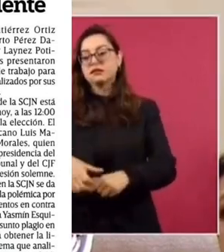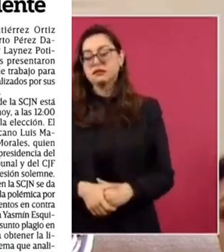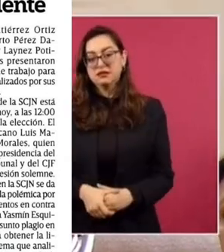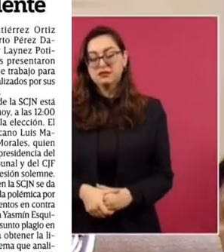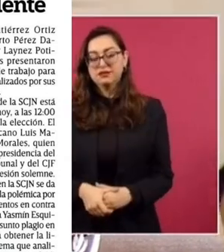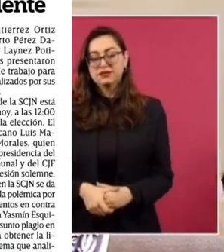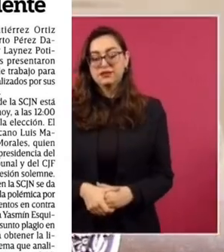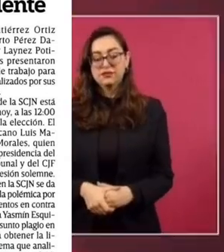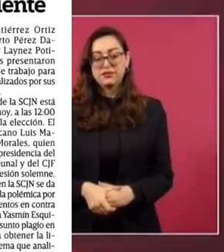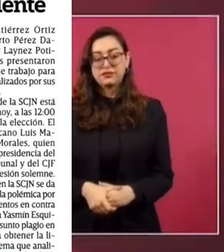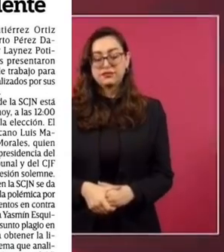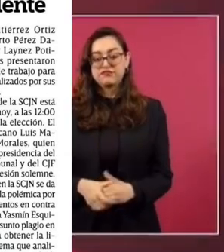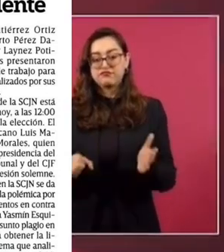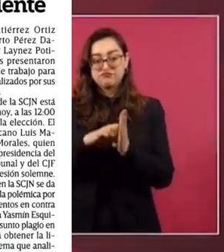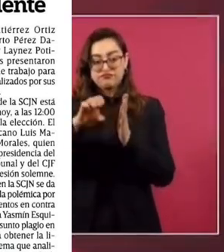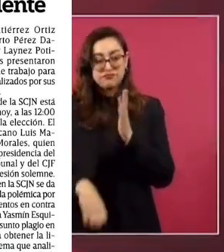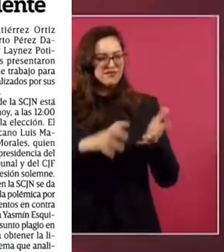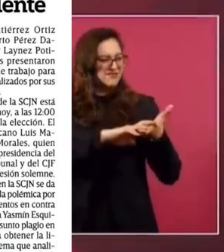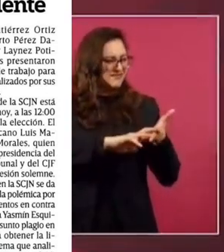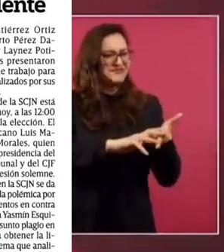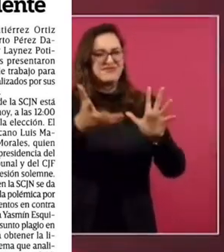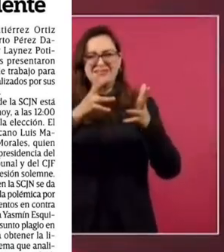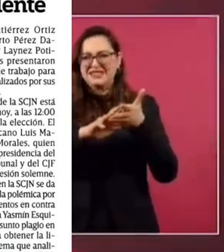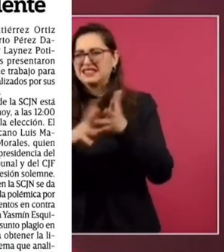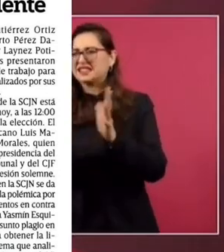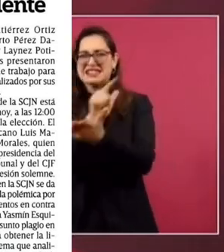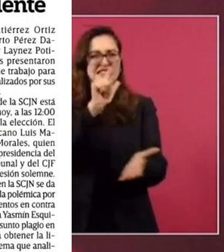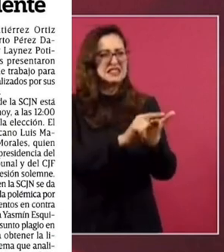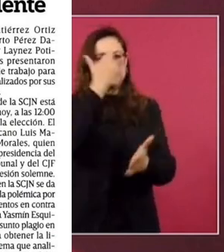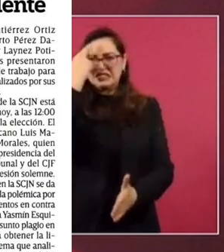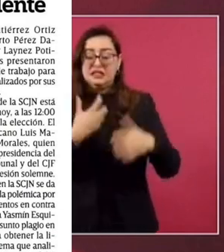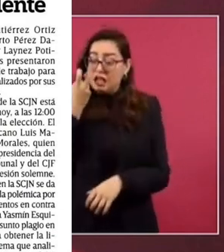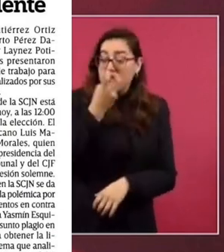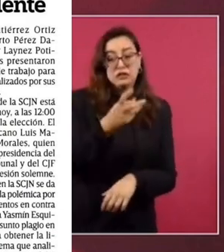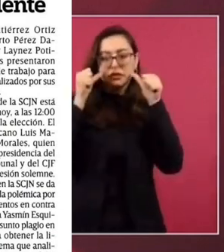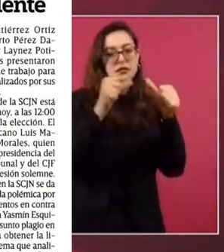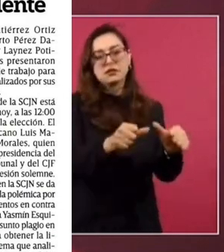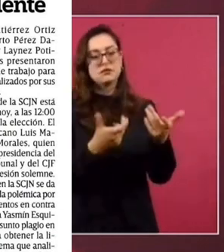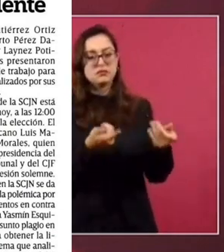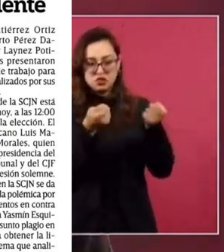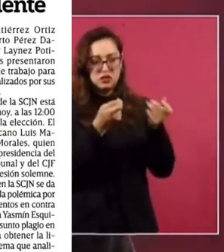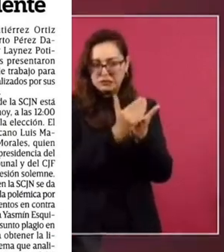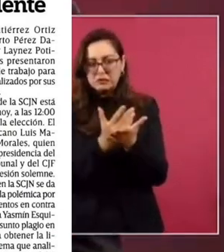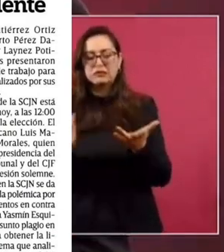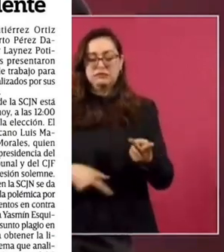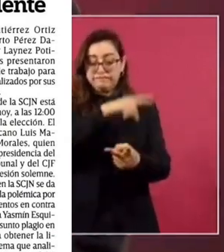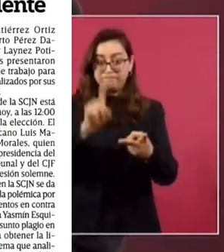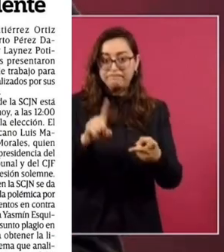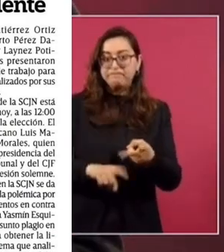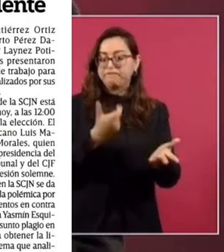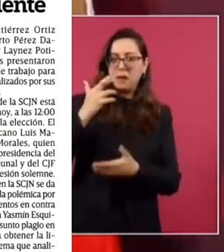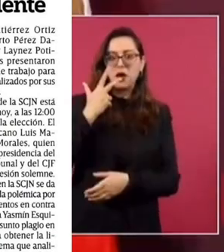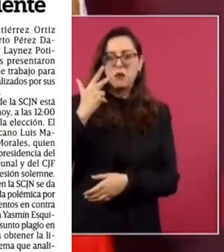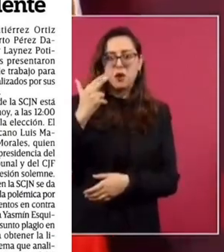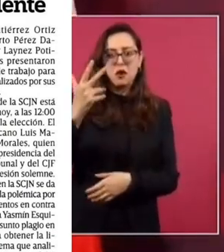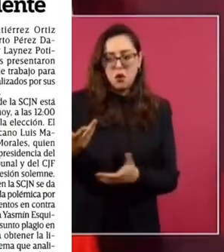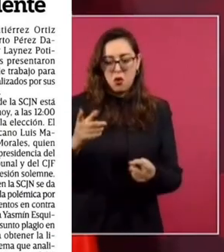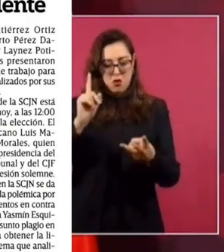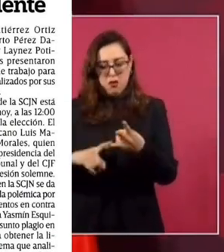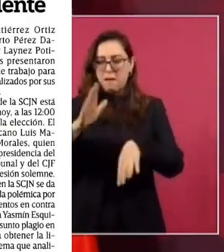ejemplo, sigamos combatiendo la inseguridad, la violencia, lo que le importa a la gente, que siga mejorando el ingreso, que haya empleos,